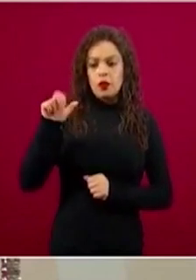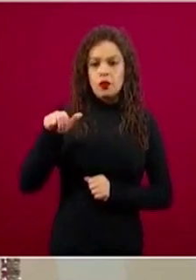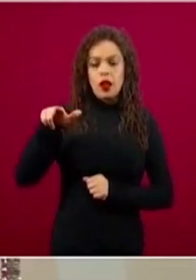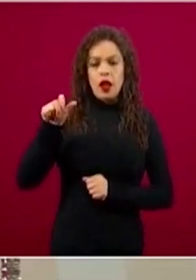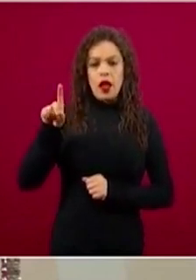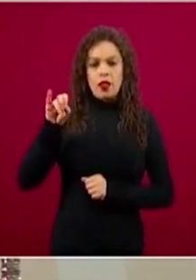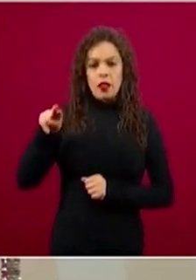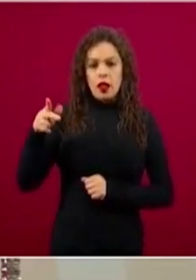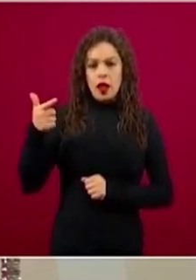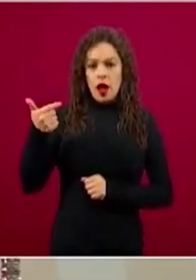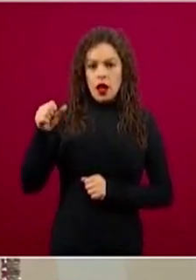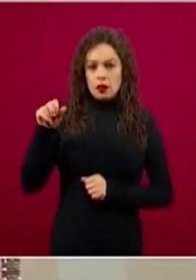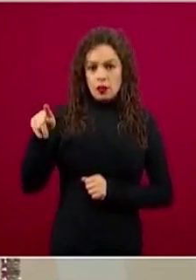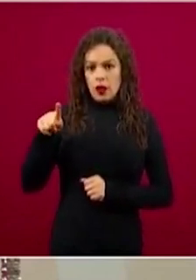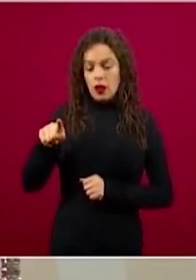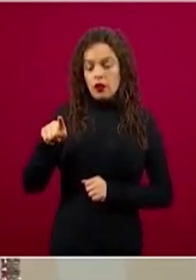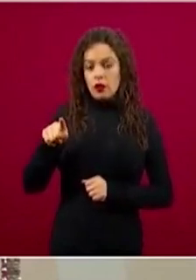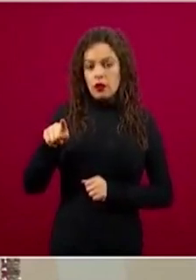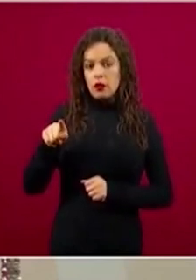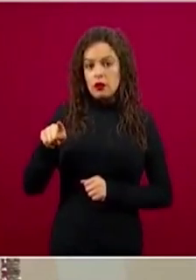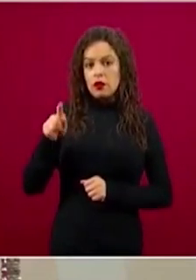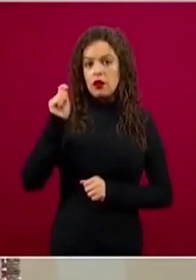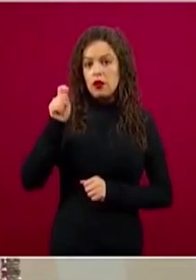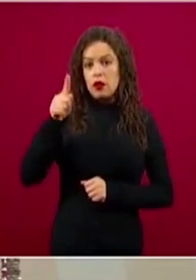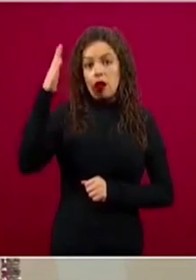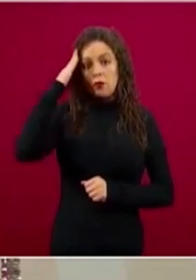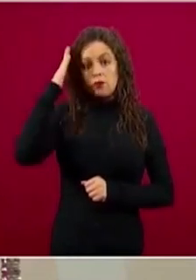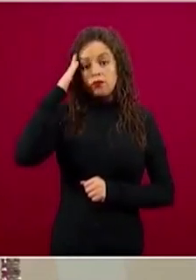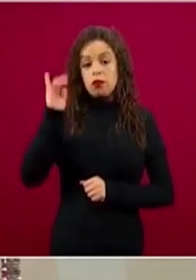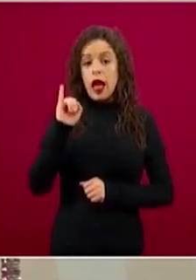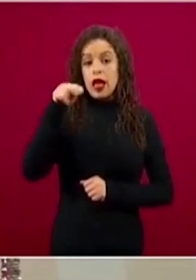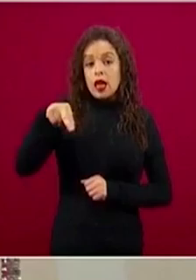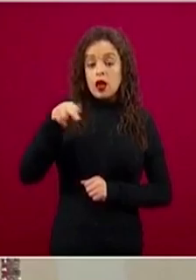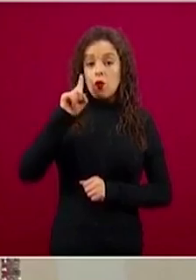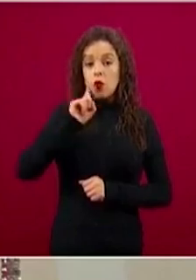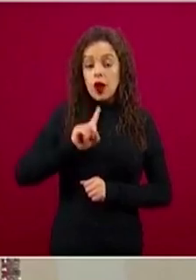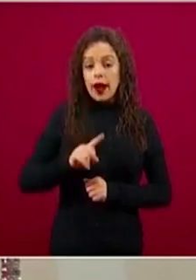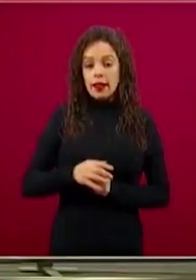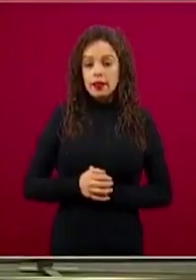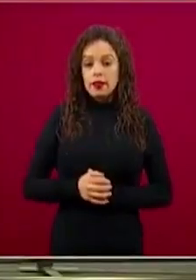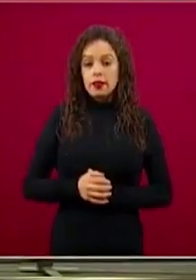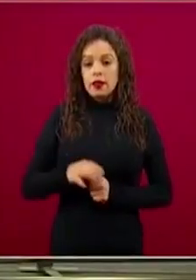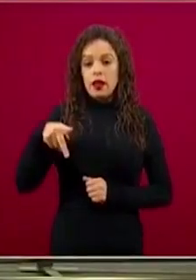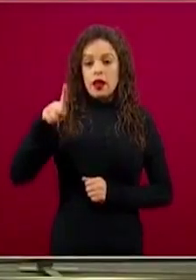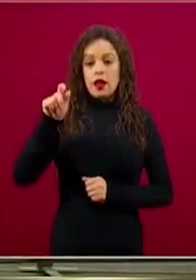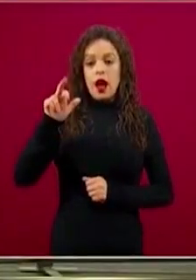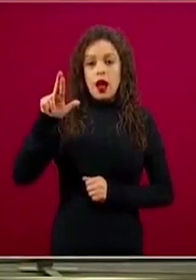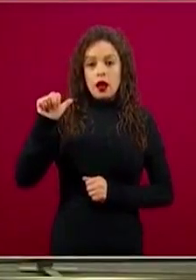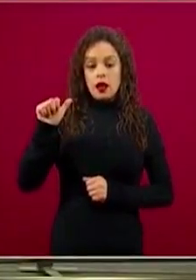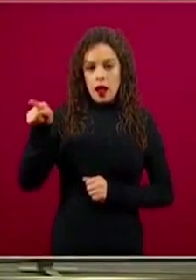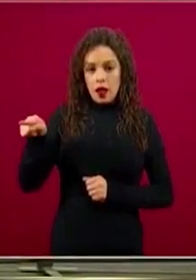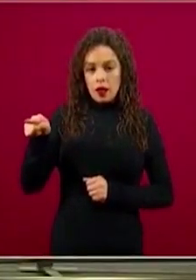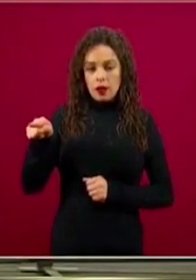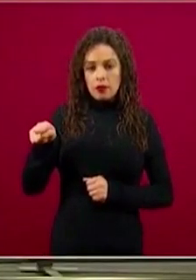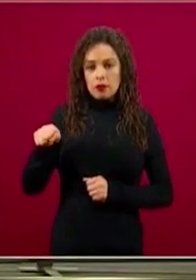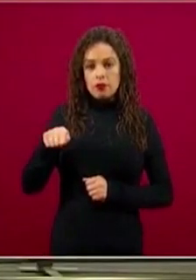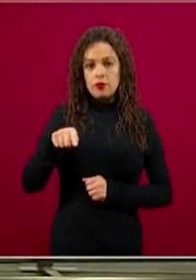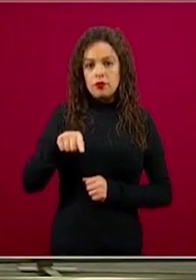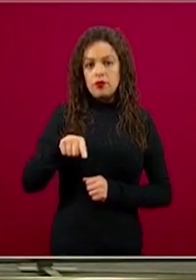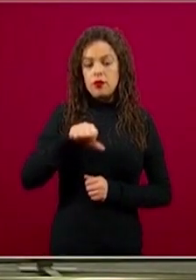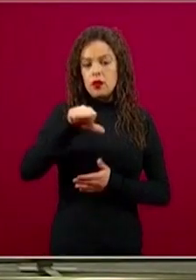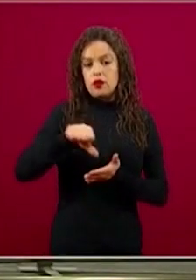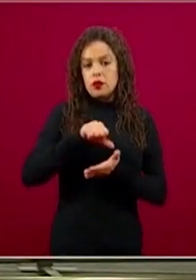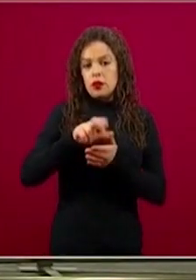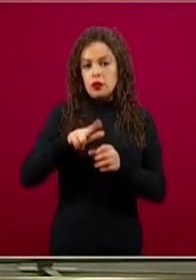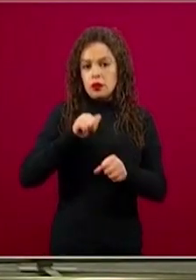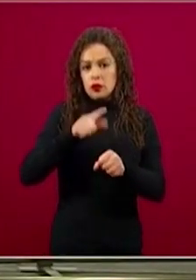Gassman, titular de InMujeres, desde luego nuestra compañera directa, Carla Berdichevsky, del Centro Nacional para la Equidad de